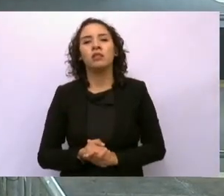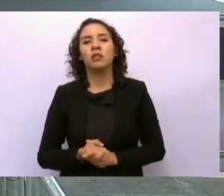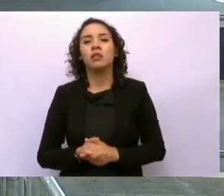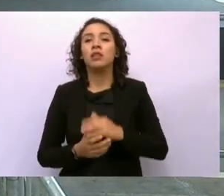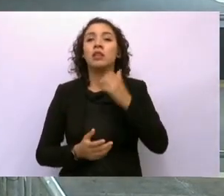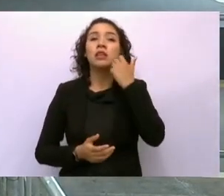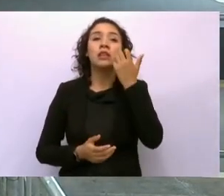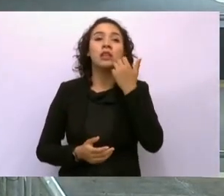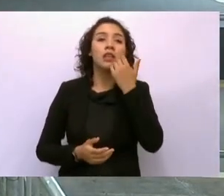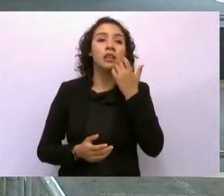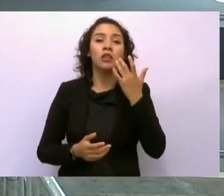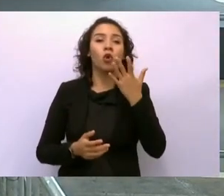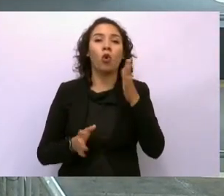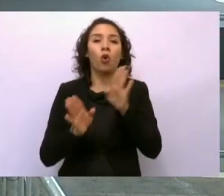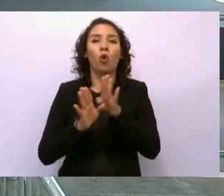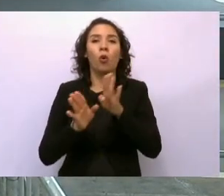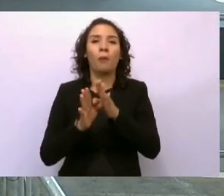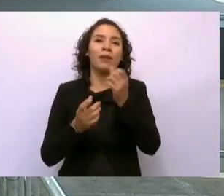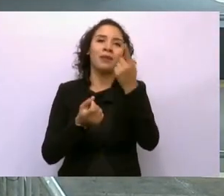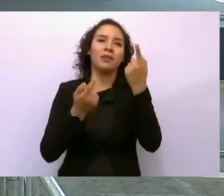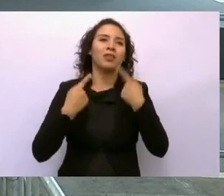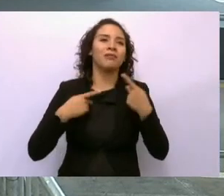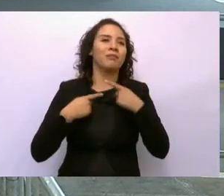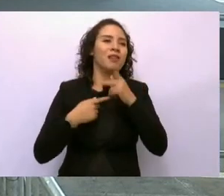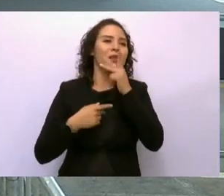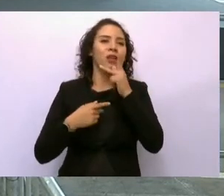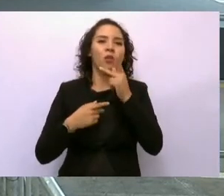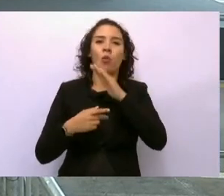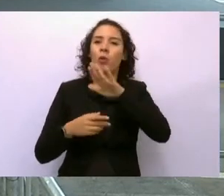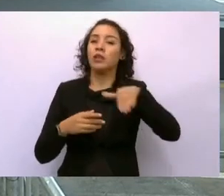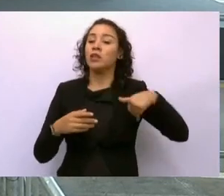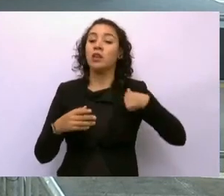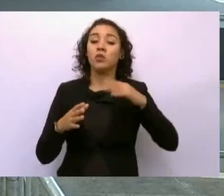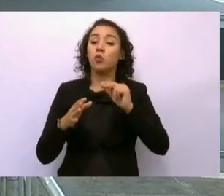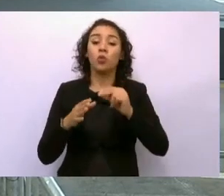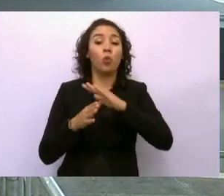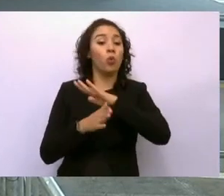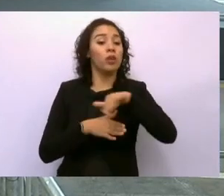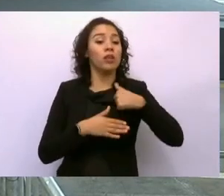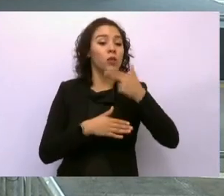federalismo, los conservadores el centralismo,